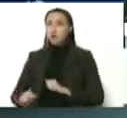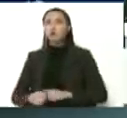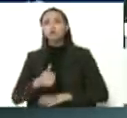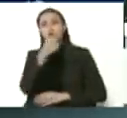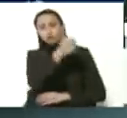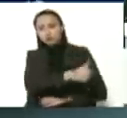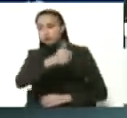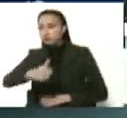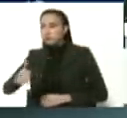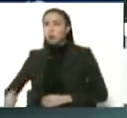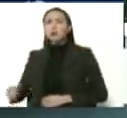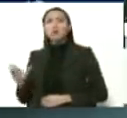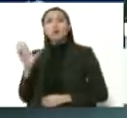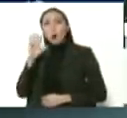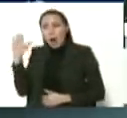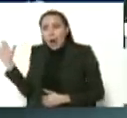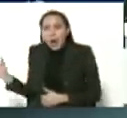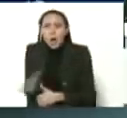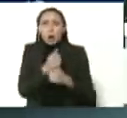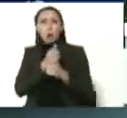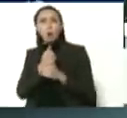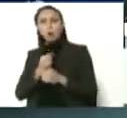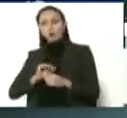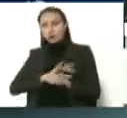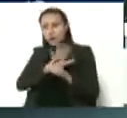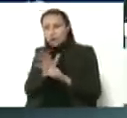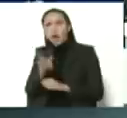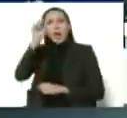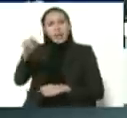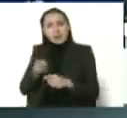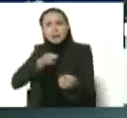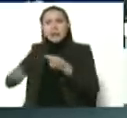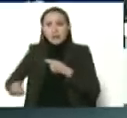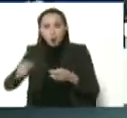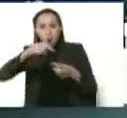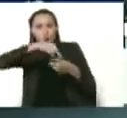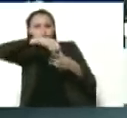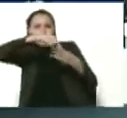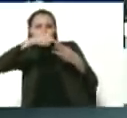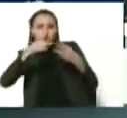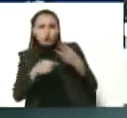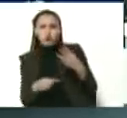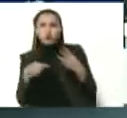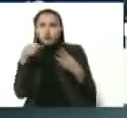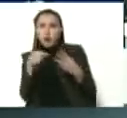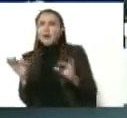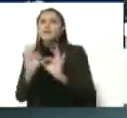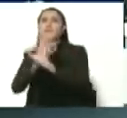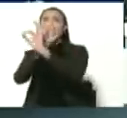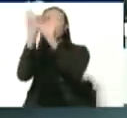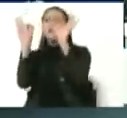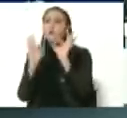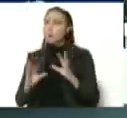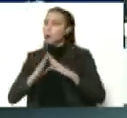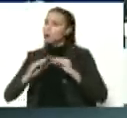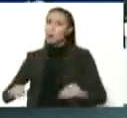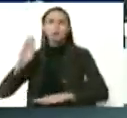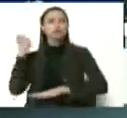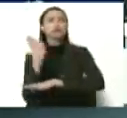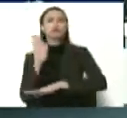protocolos de detección y los protocolos de tratamiento. Tres niveles. Los protocolos de prevención. Todo el mundo a